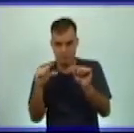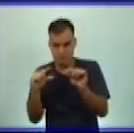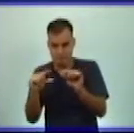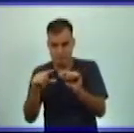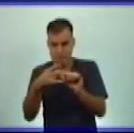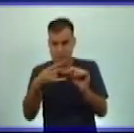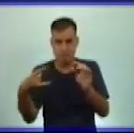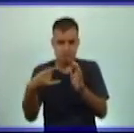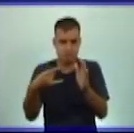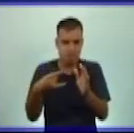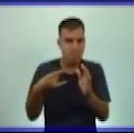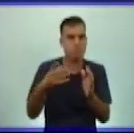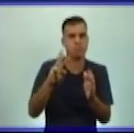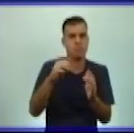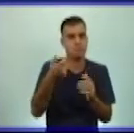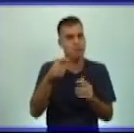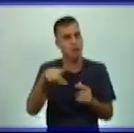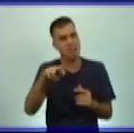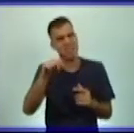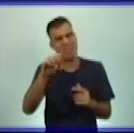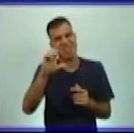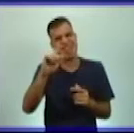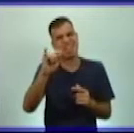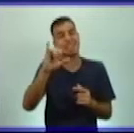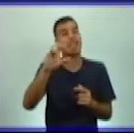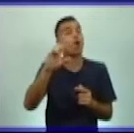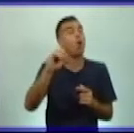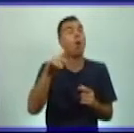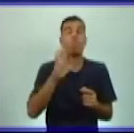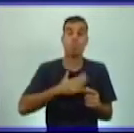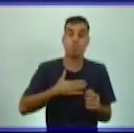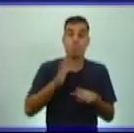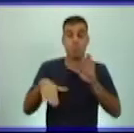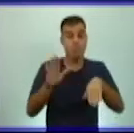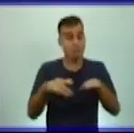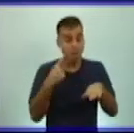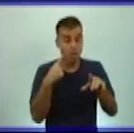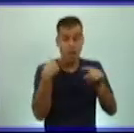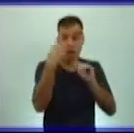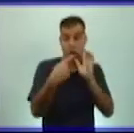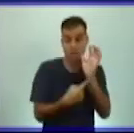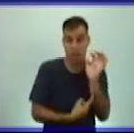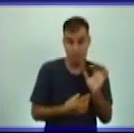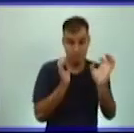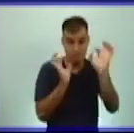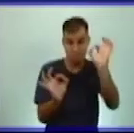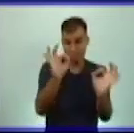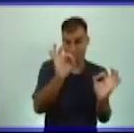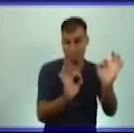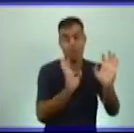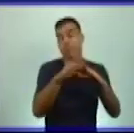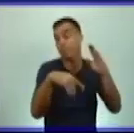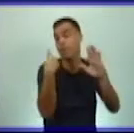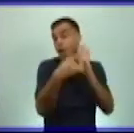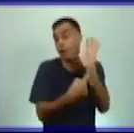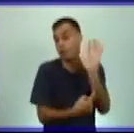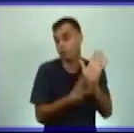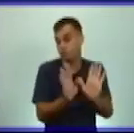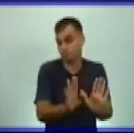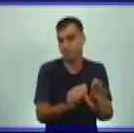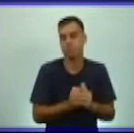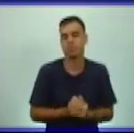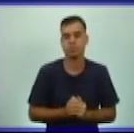supuesto, al número de espiras que tenga el contorno. Y se le incluye un signo menos